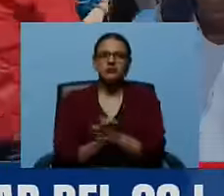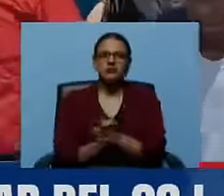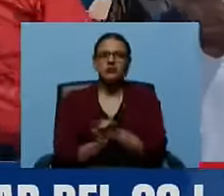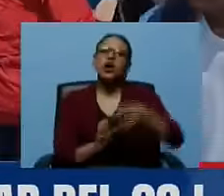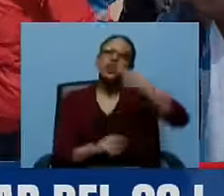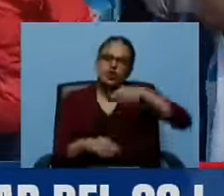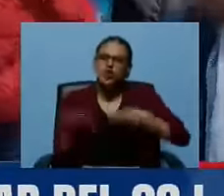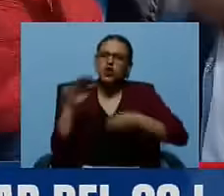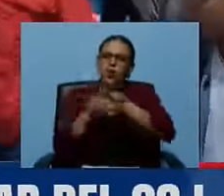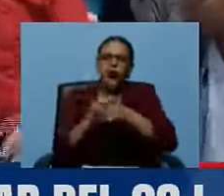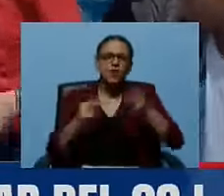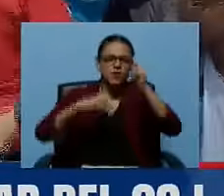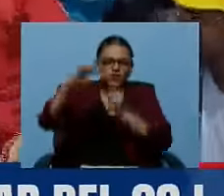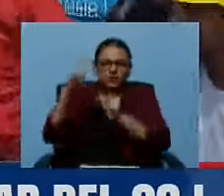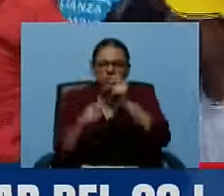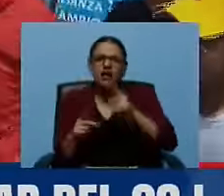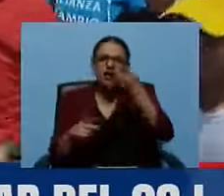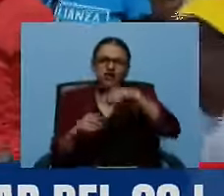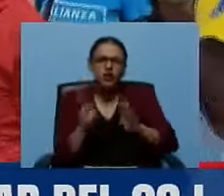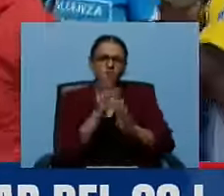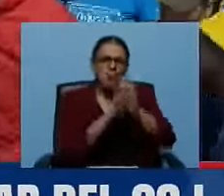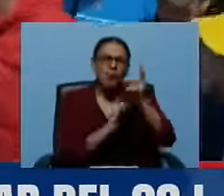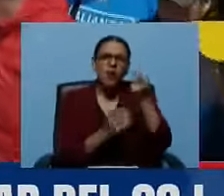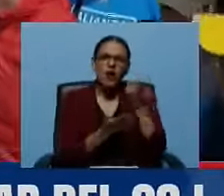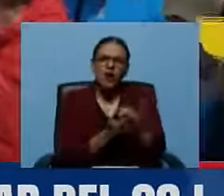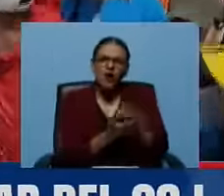Vamos consolidando el crecimiento económico.